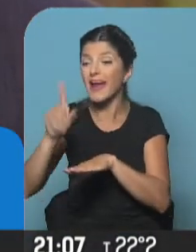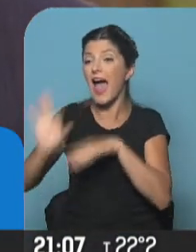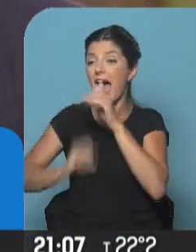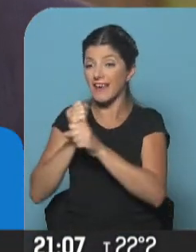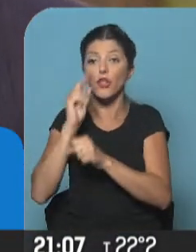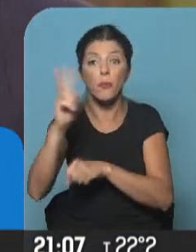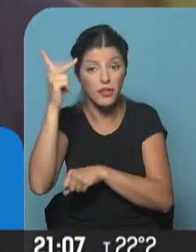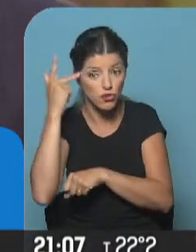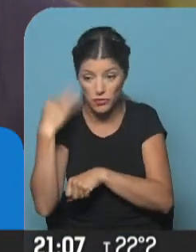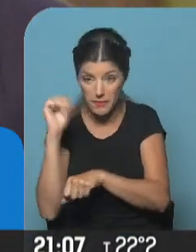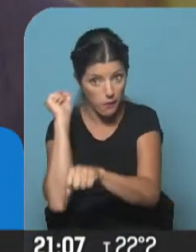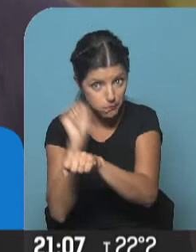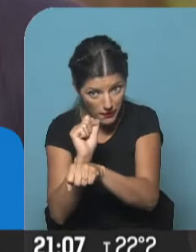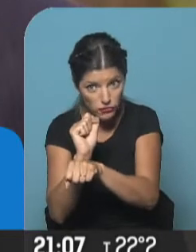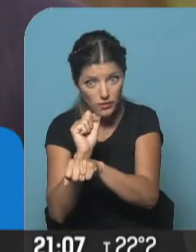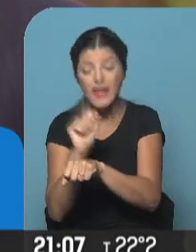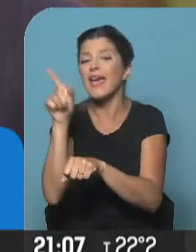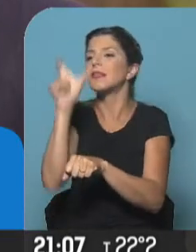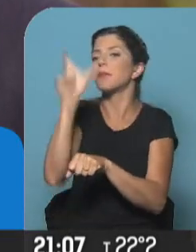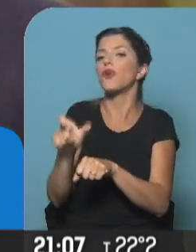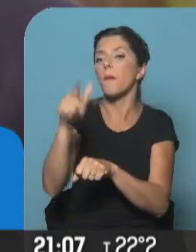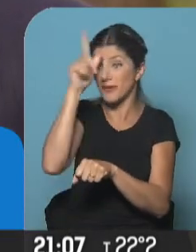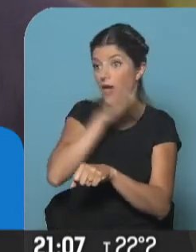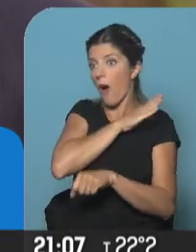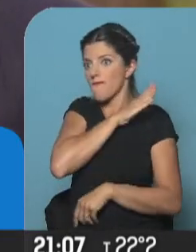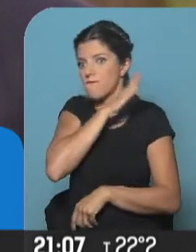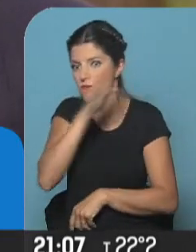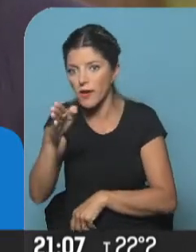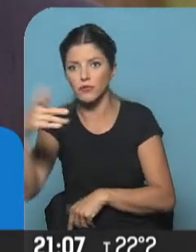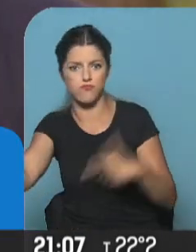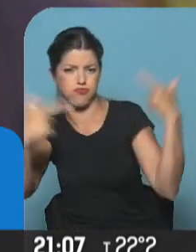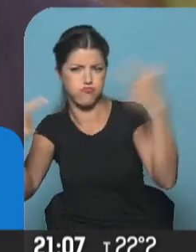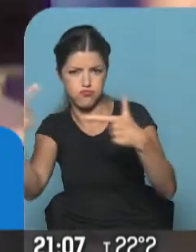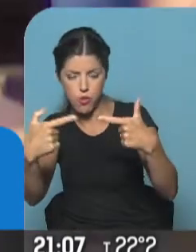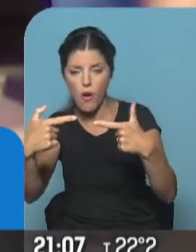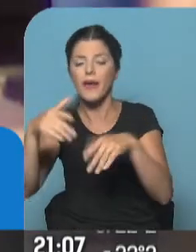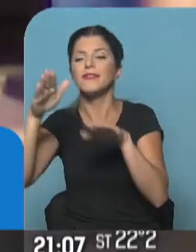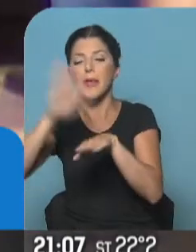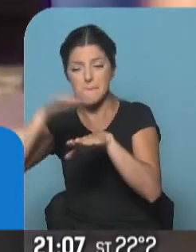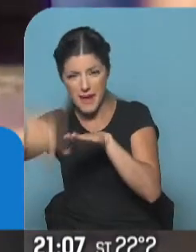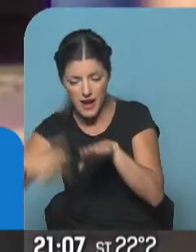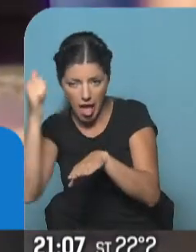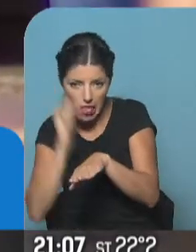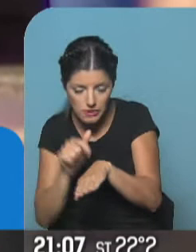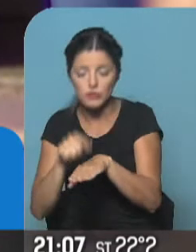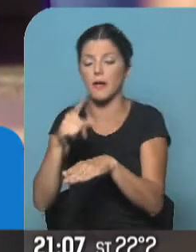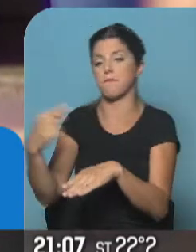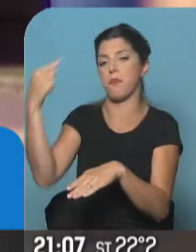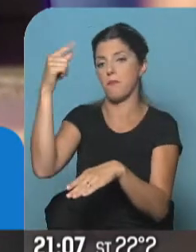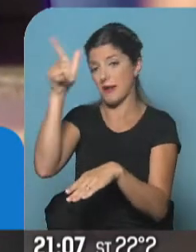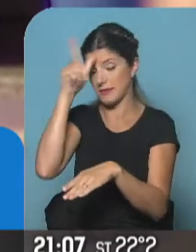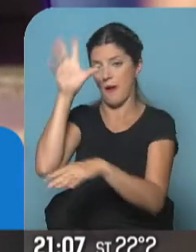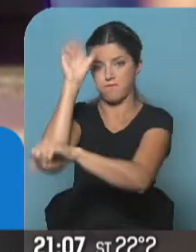se resistió a los tiros y solo fue detenido tras ser herido en una pierna. En este lugar, en los últimos 12 días,